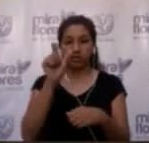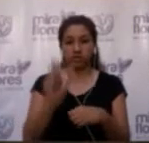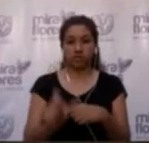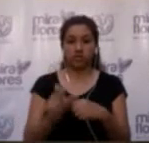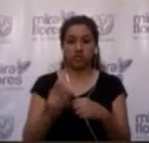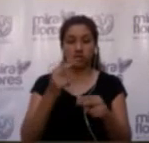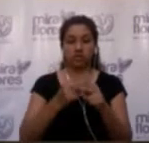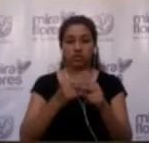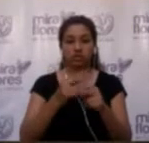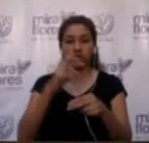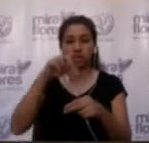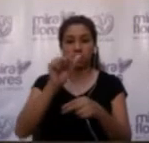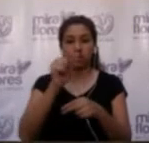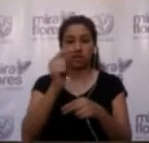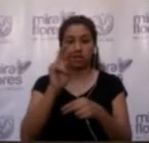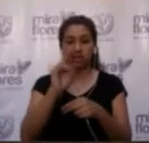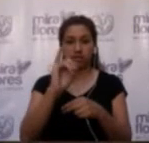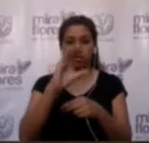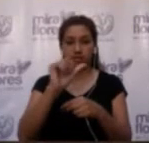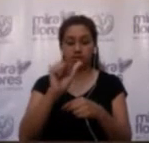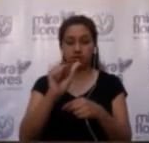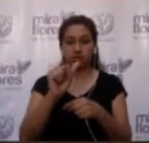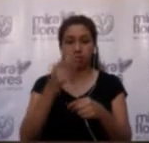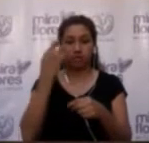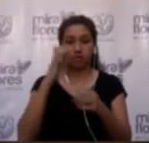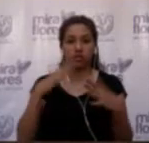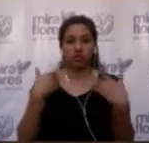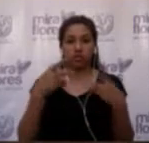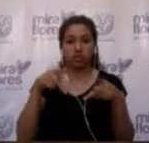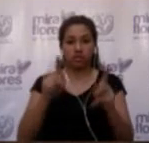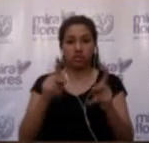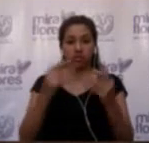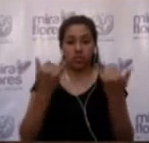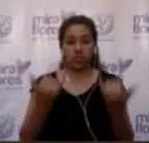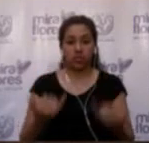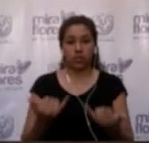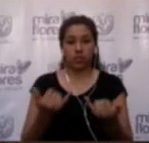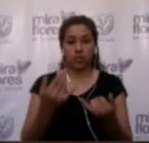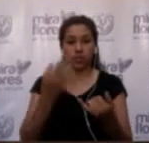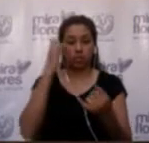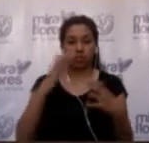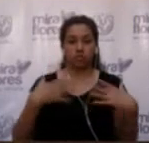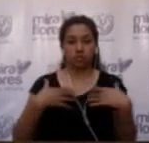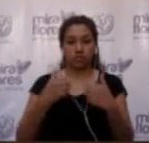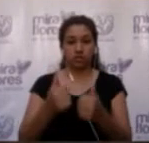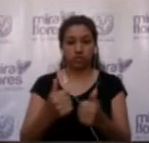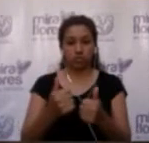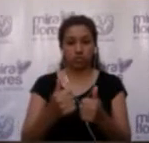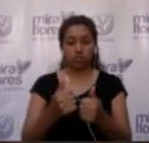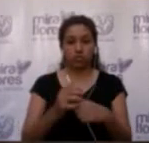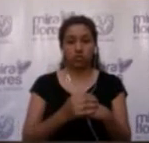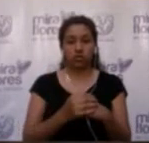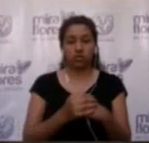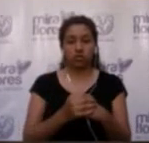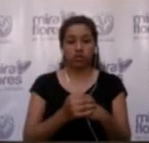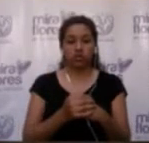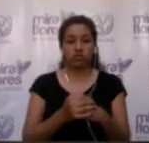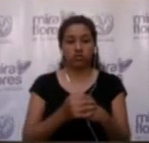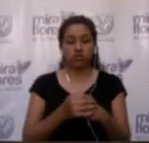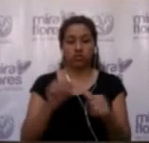de Olavide, solicitando licencia para ausentarse el día de hoy por motivos de salud. Lo efectúa al amparo del